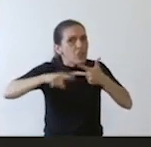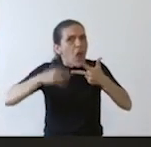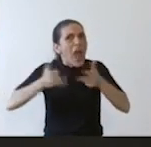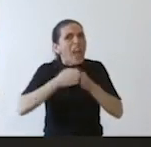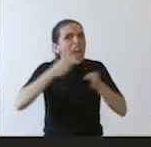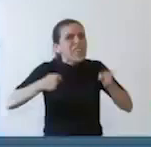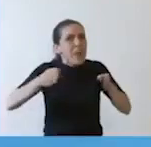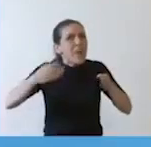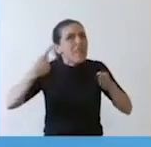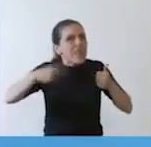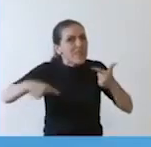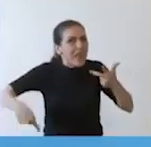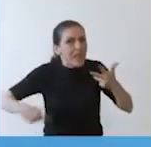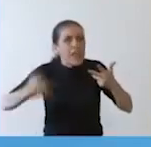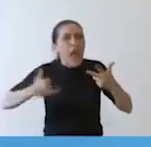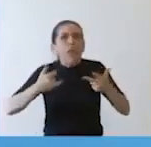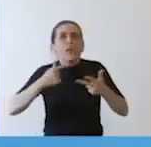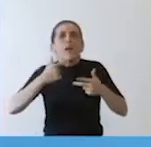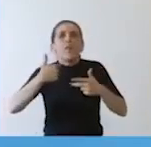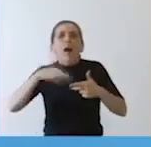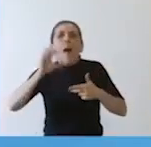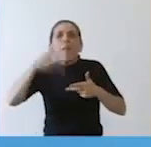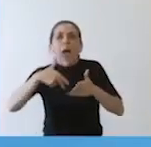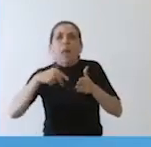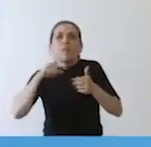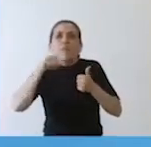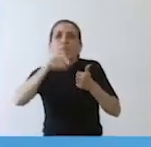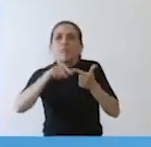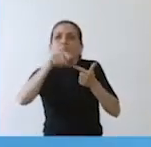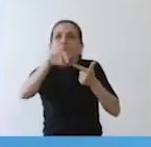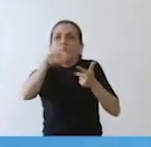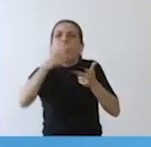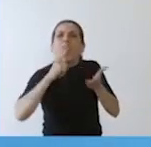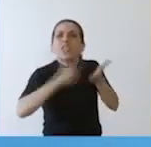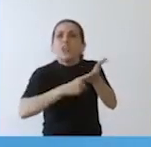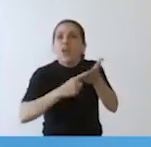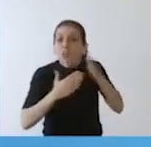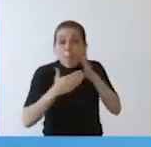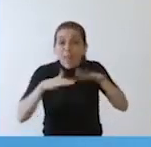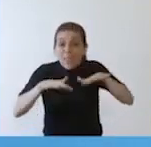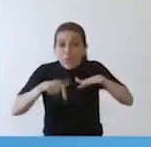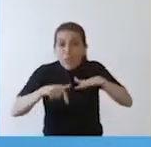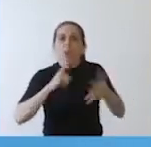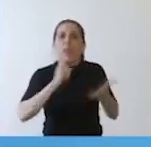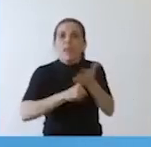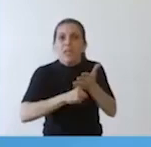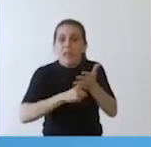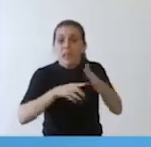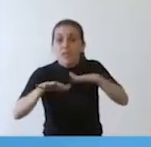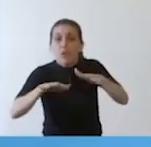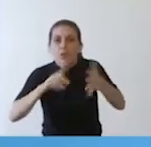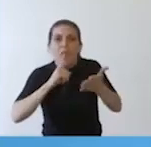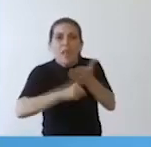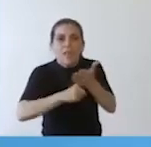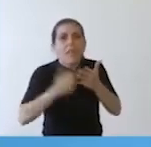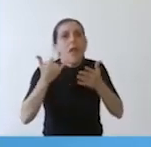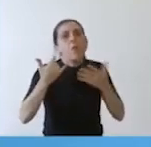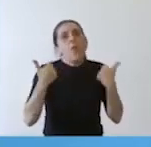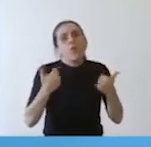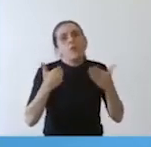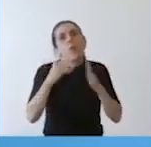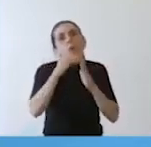etapas hay diferentes medidas programadas que van a ir definiéndose en función de lo que vaya pasando, ¿sí? Por supuesto que en carpeta